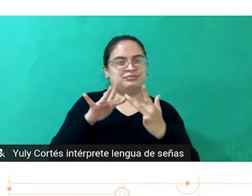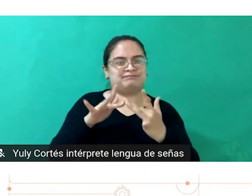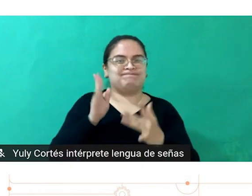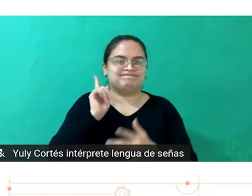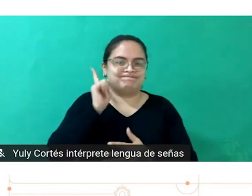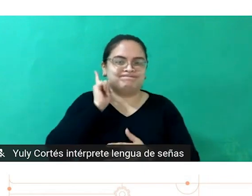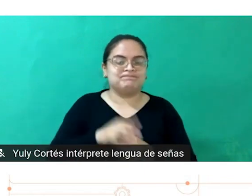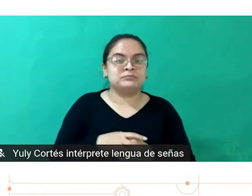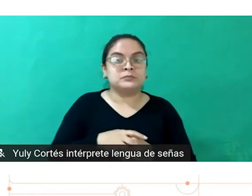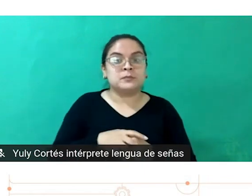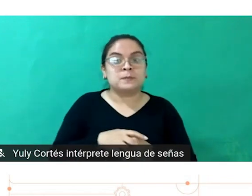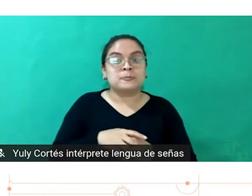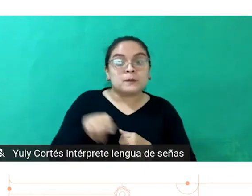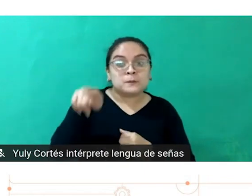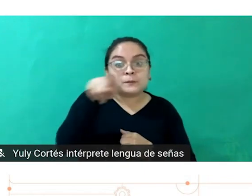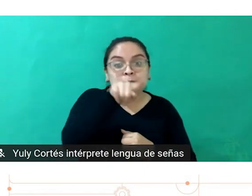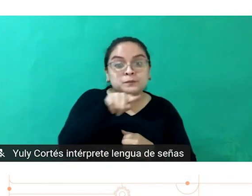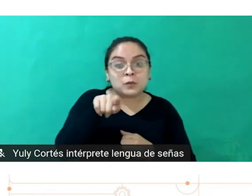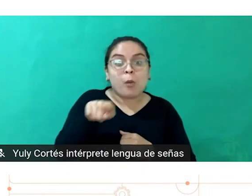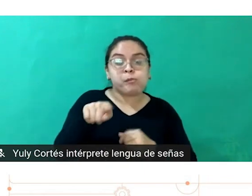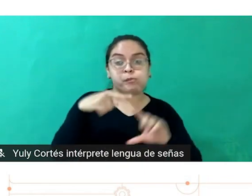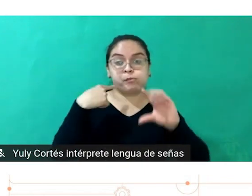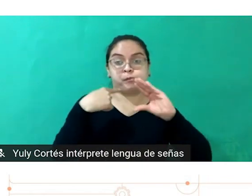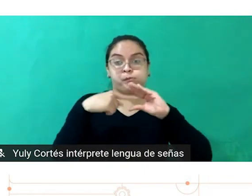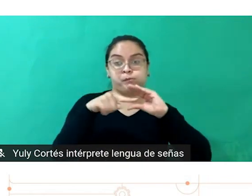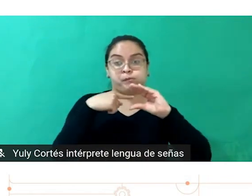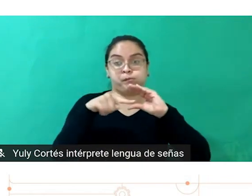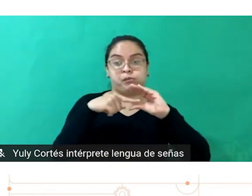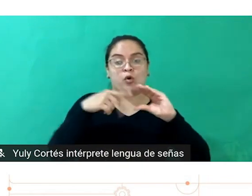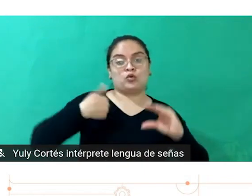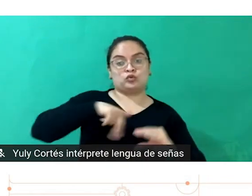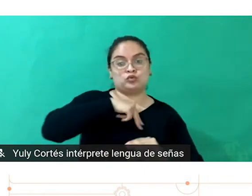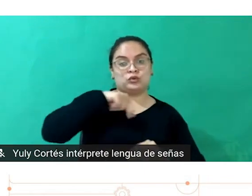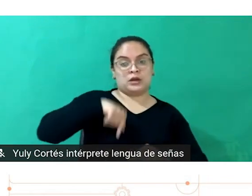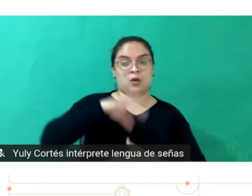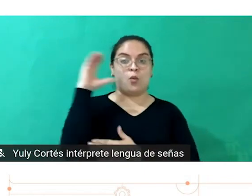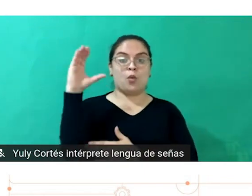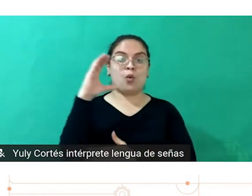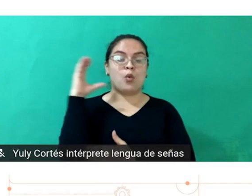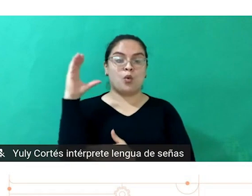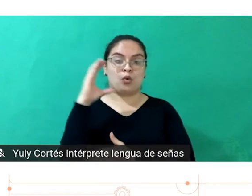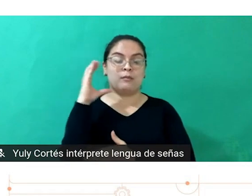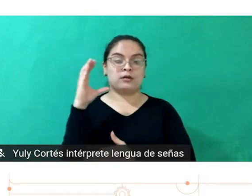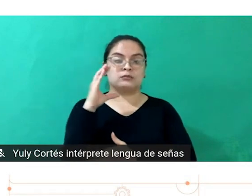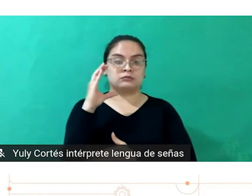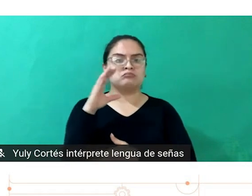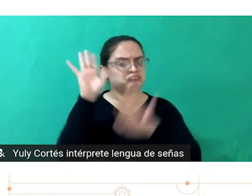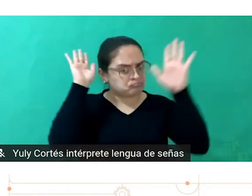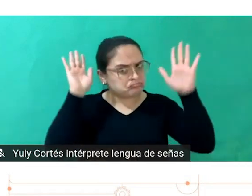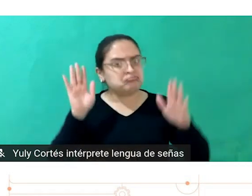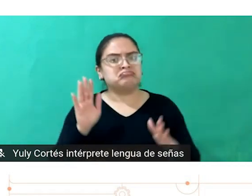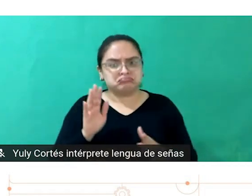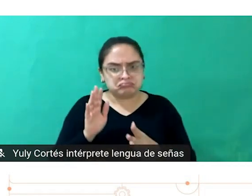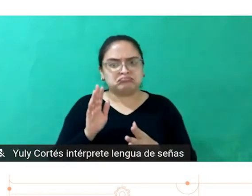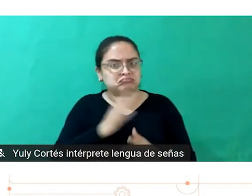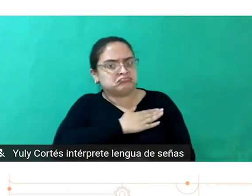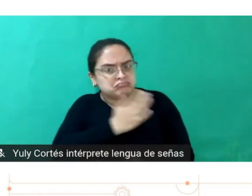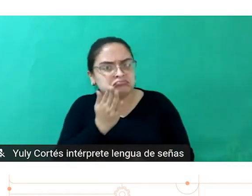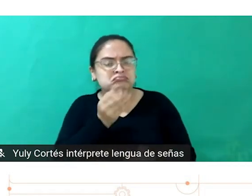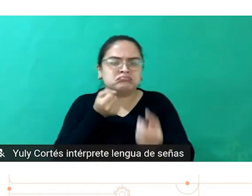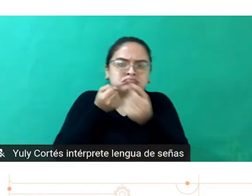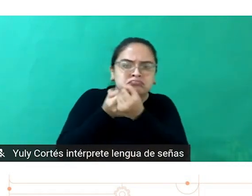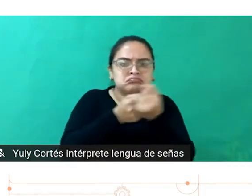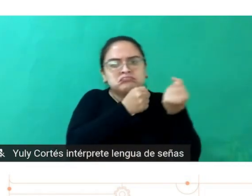Tengan ustedes allá mi correo electrónico. Nosotros aquí en Colombia estamos ávidos también a trabajar